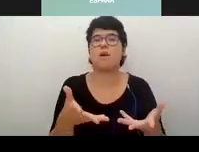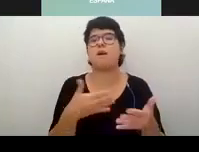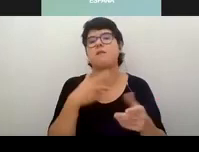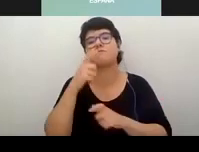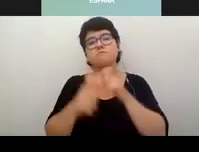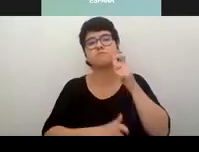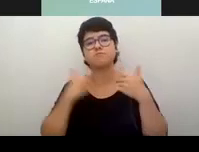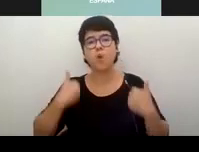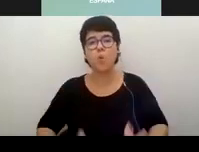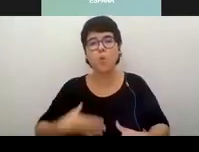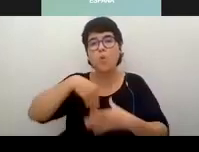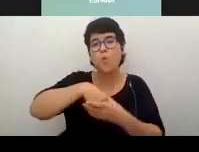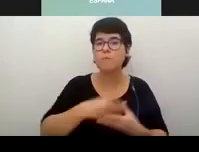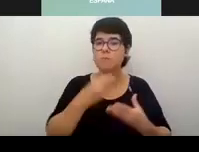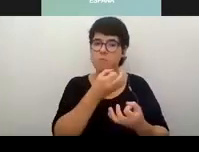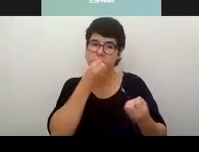o más o menos adecuada.